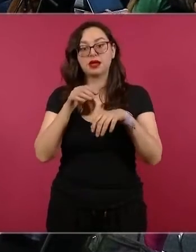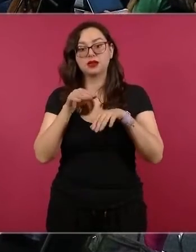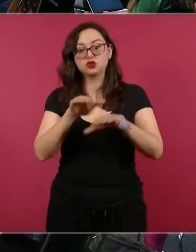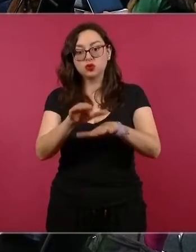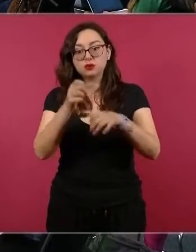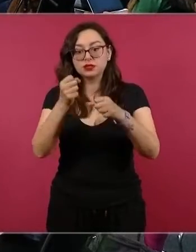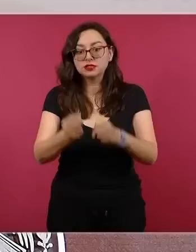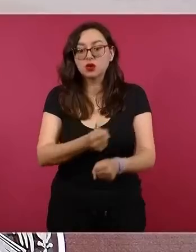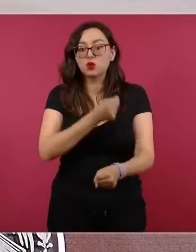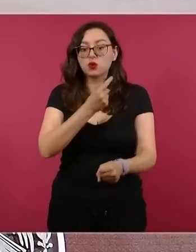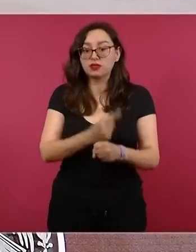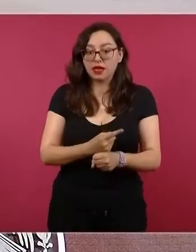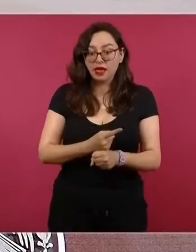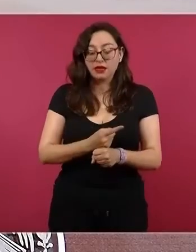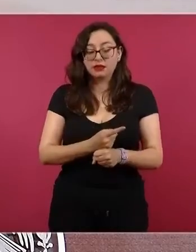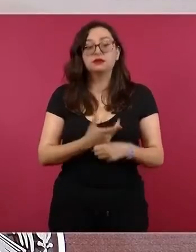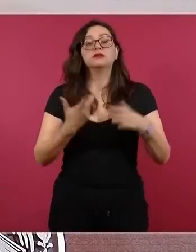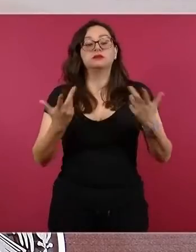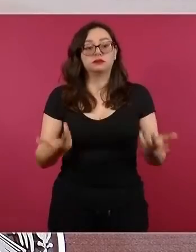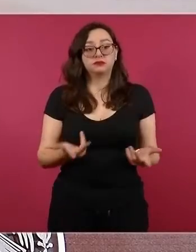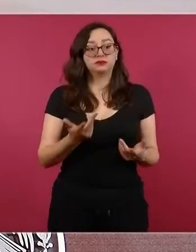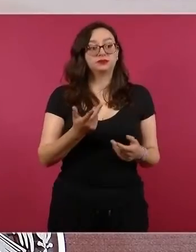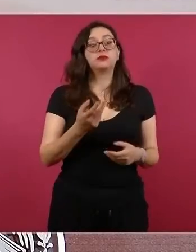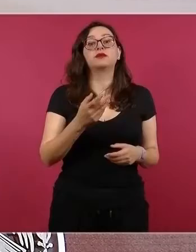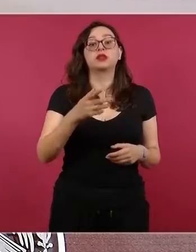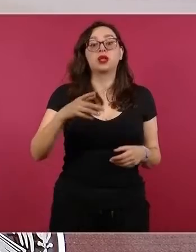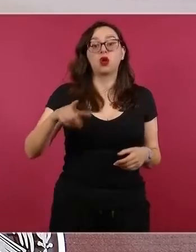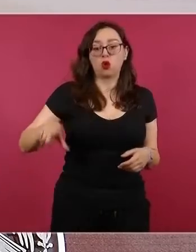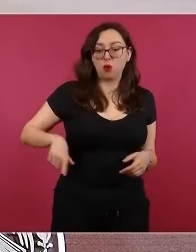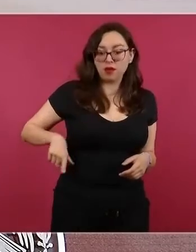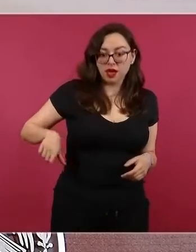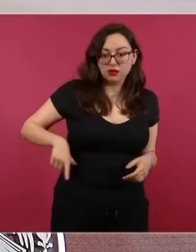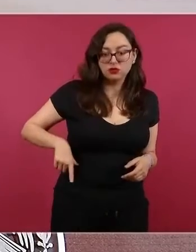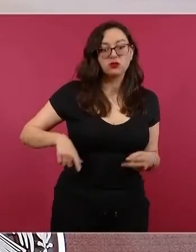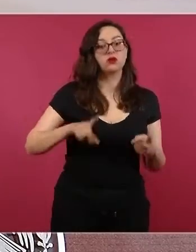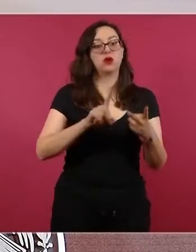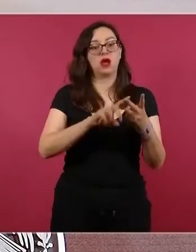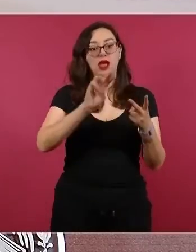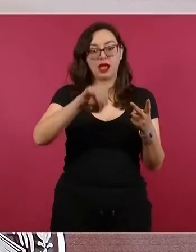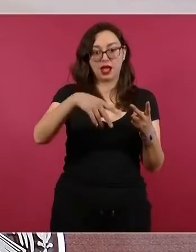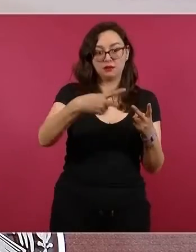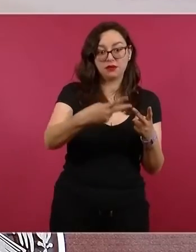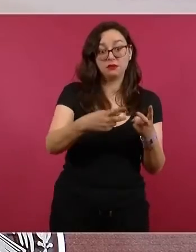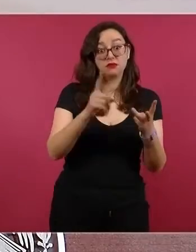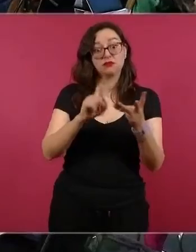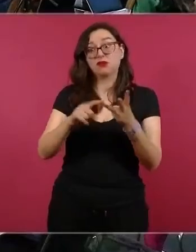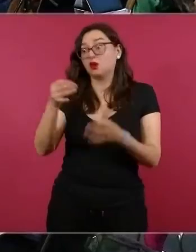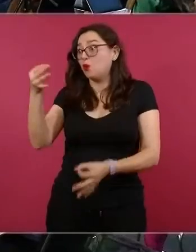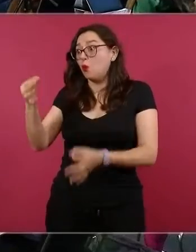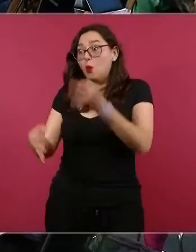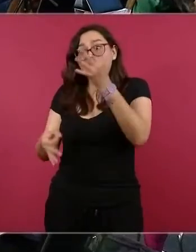los juzgadores, que tienen que contemplar que para hacer justicia hay que considerarlo todo en un